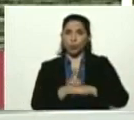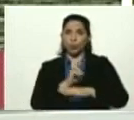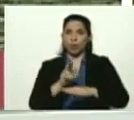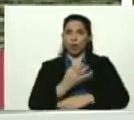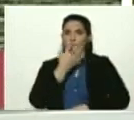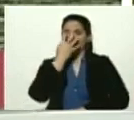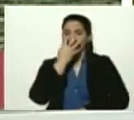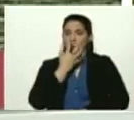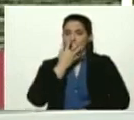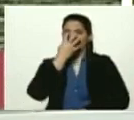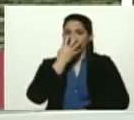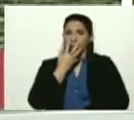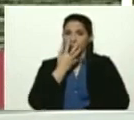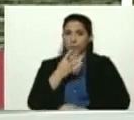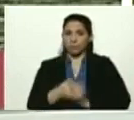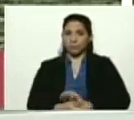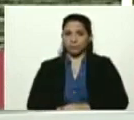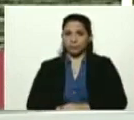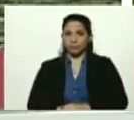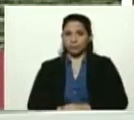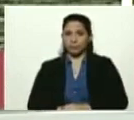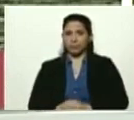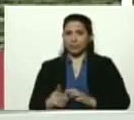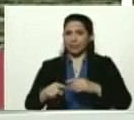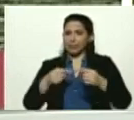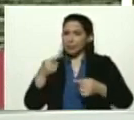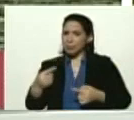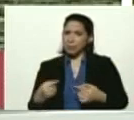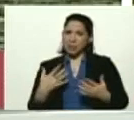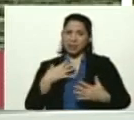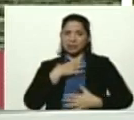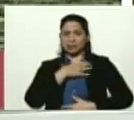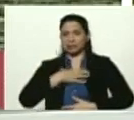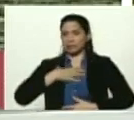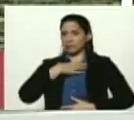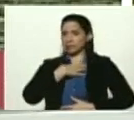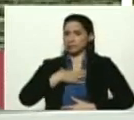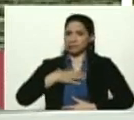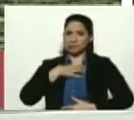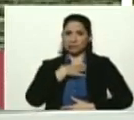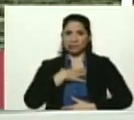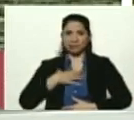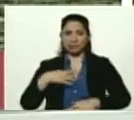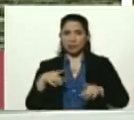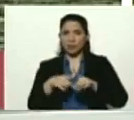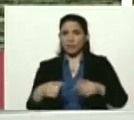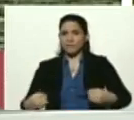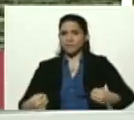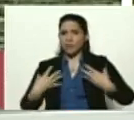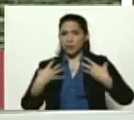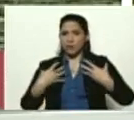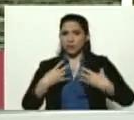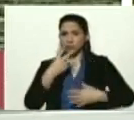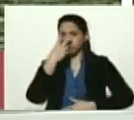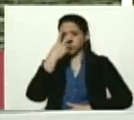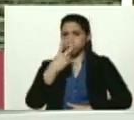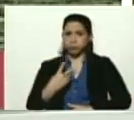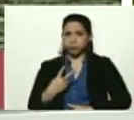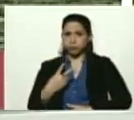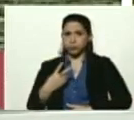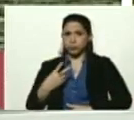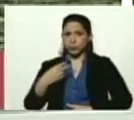intensivos. Su cuadro se asocia al diagnóstico de infección respiratoria por hongos